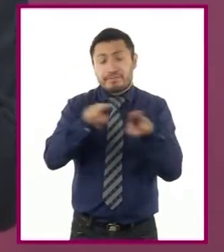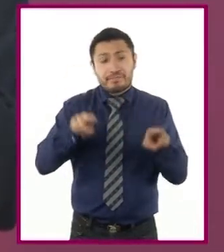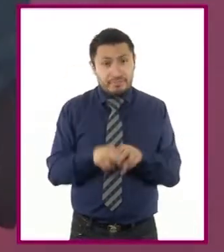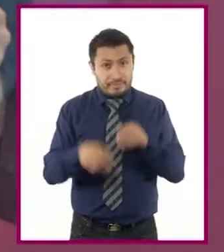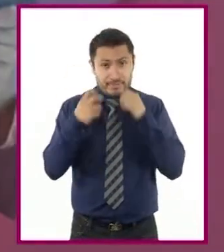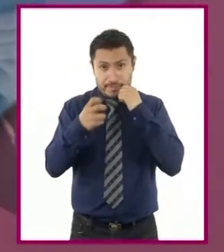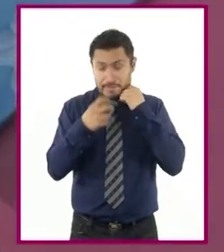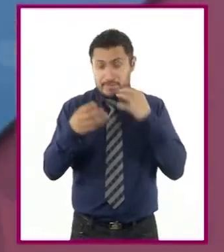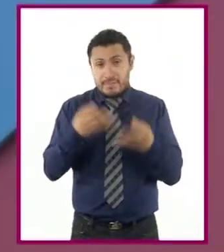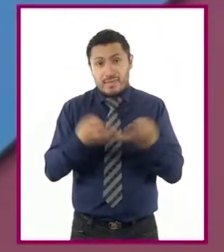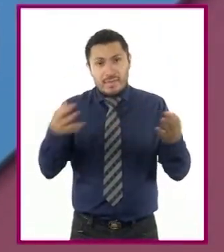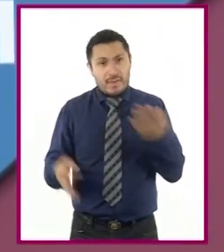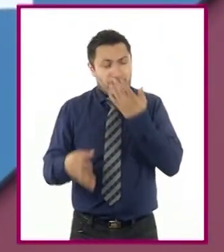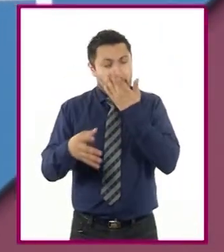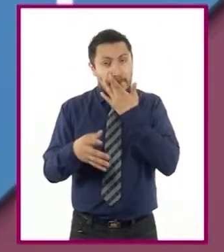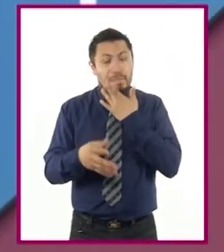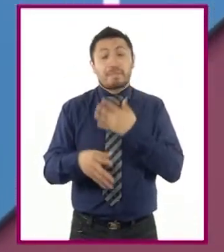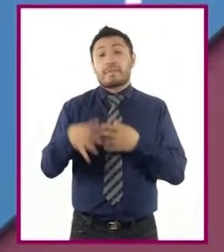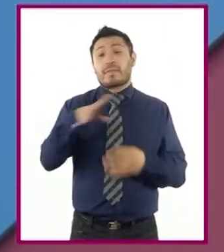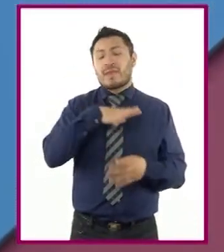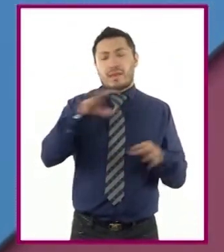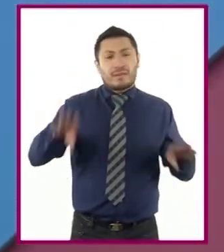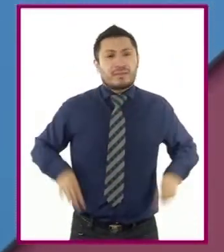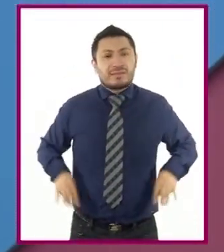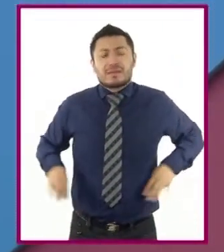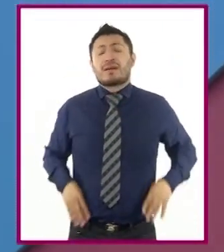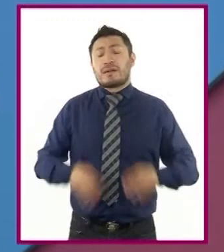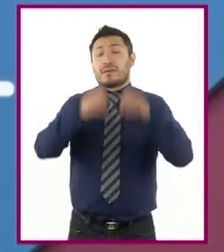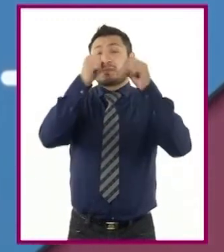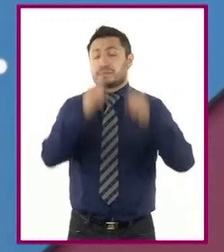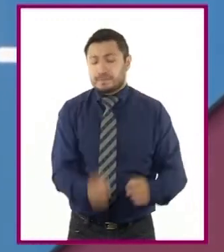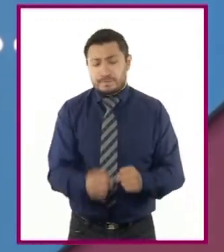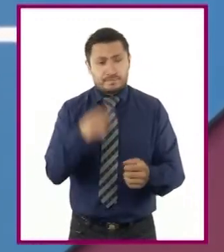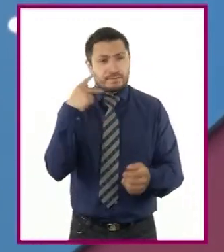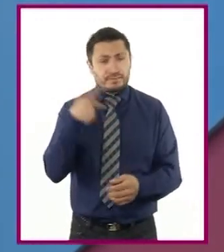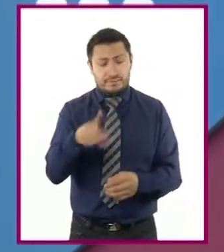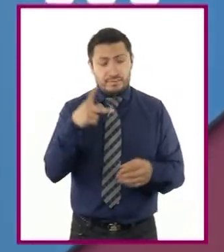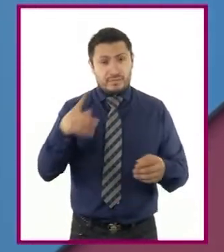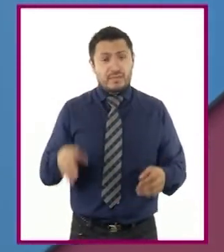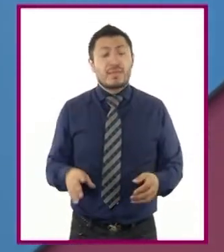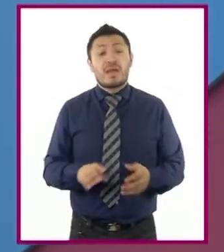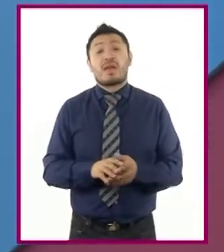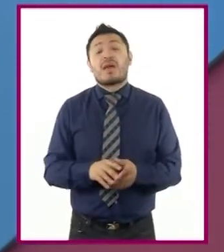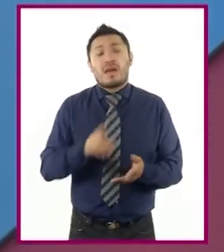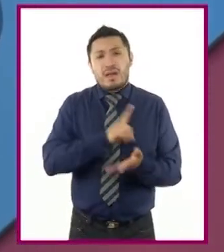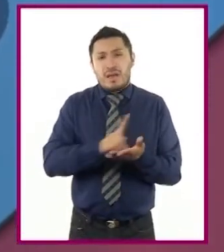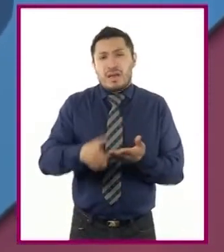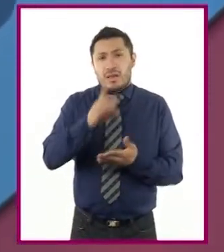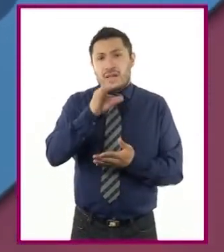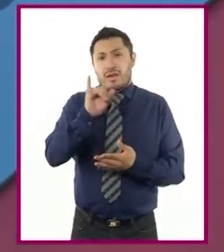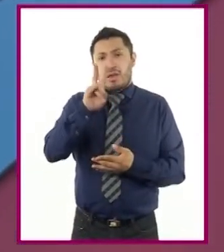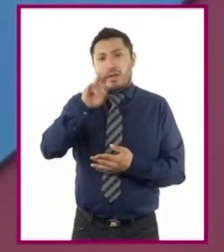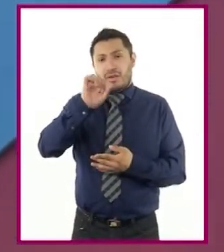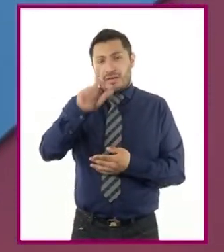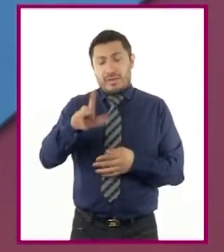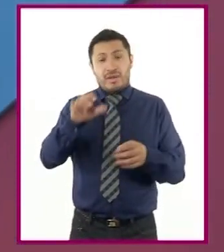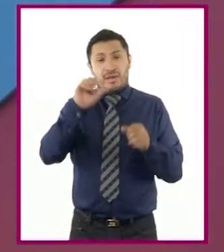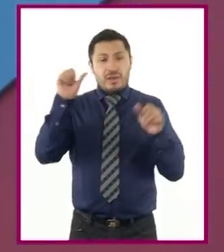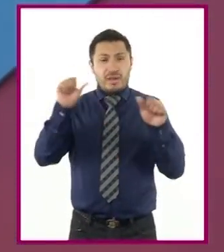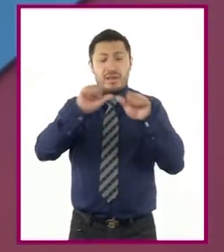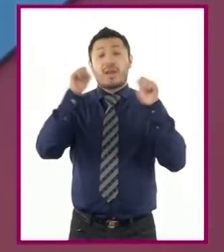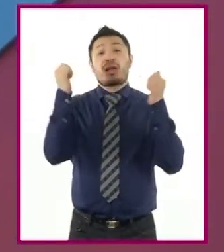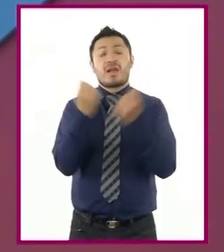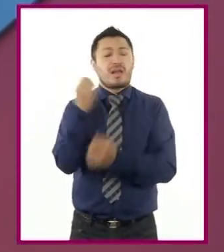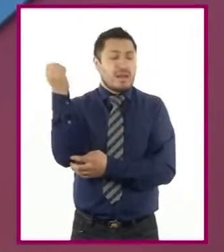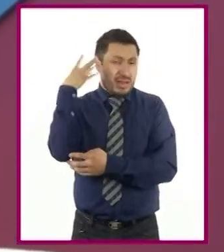territorialmente definido, con una constitución garantizadora de la propiedad y los derechos civiles, asambleas de representantes elegidos